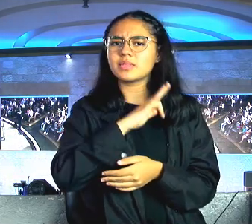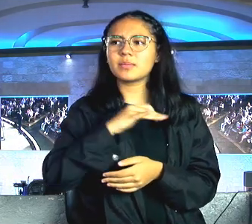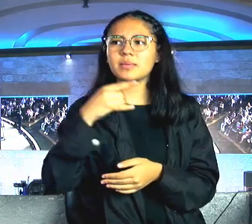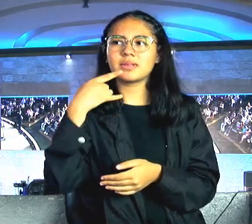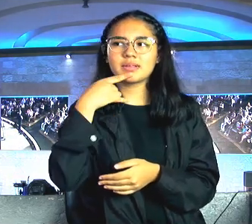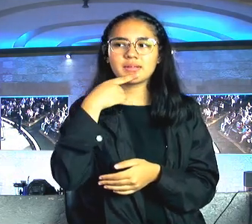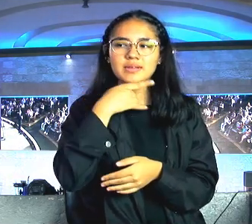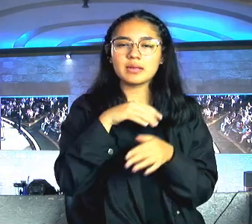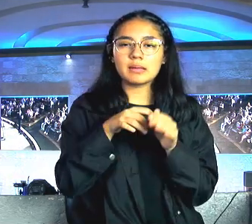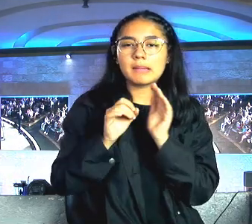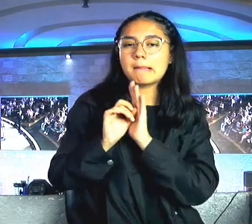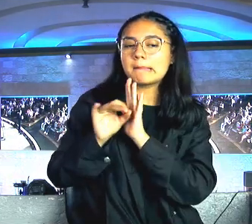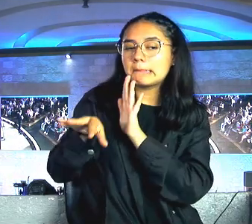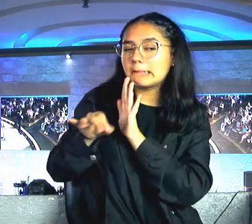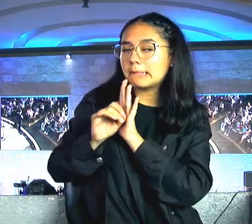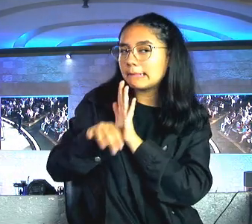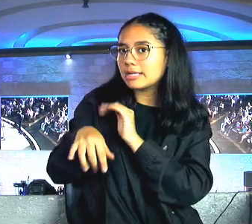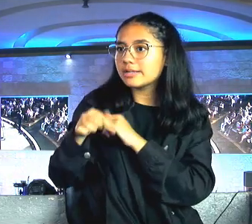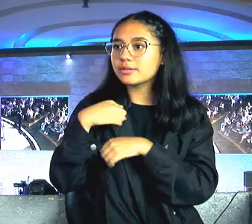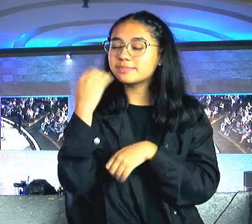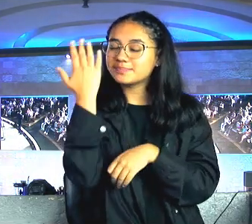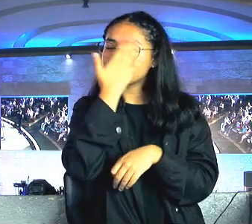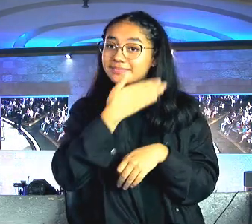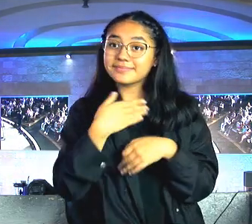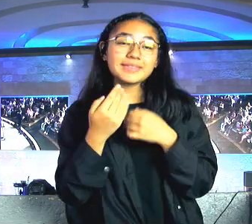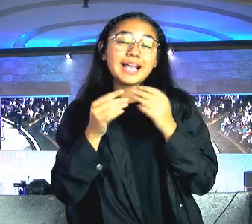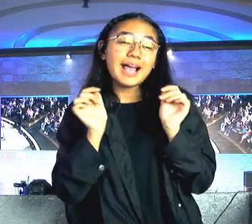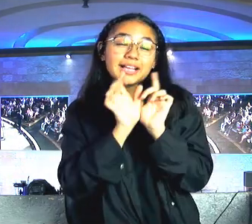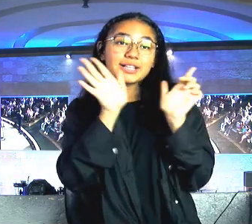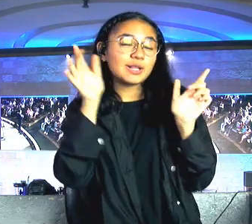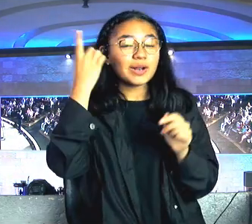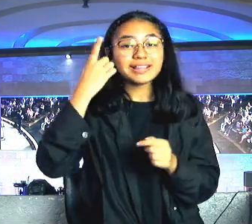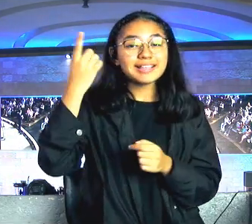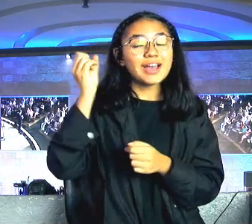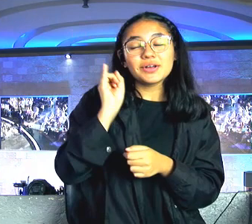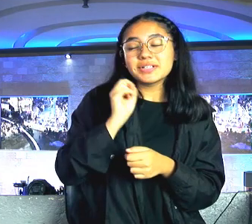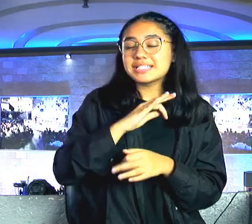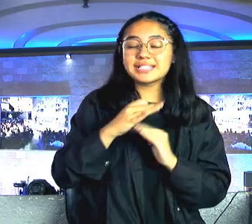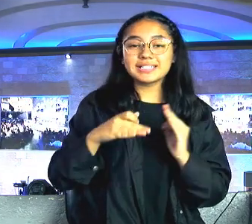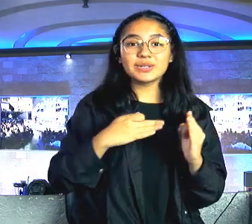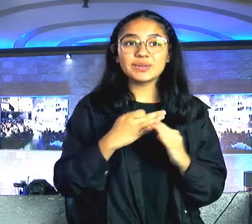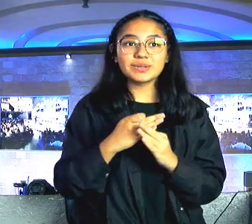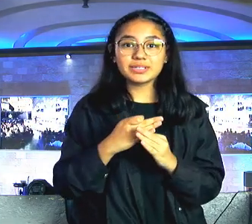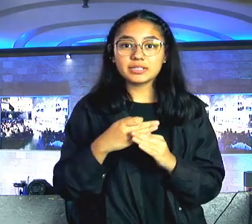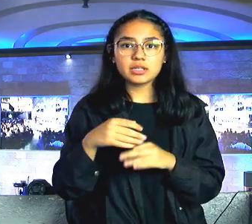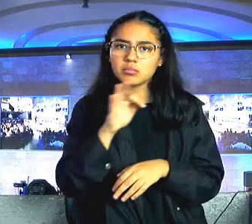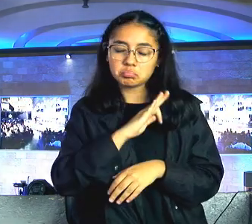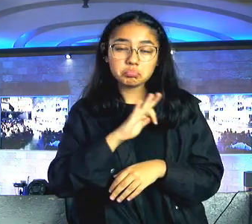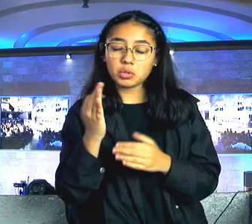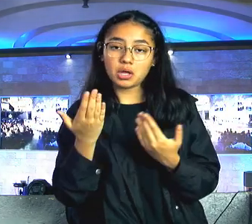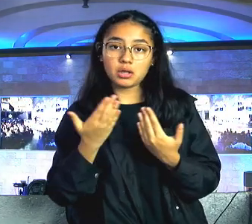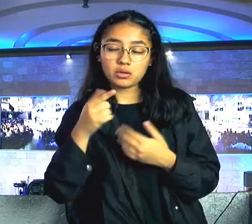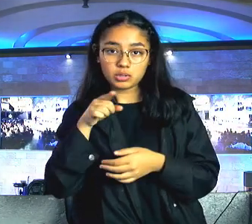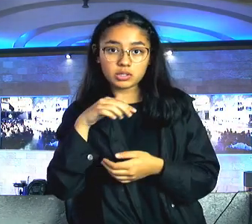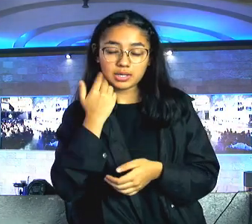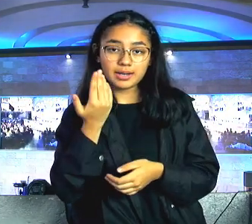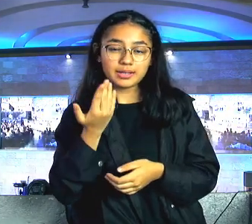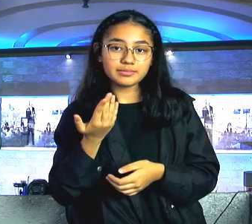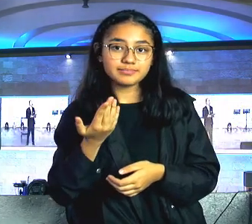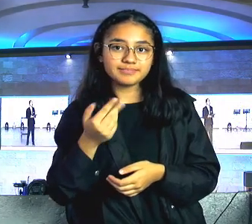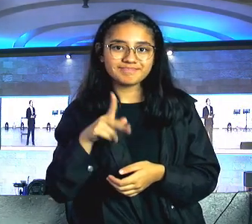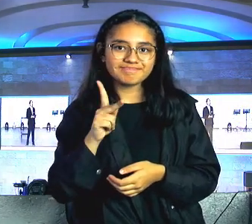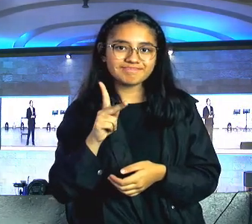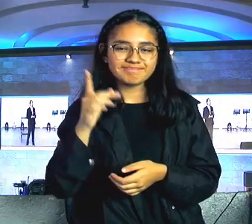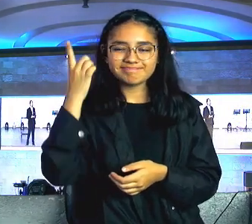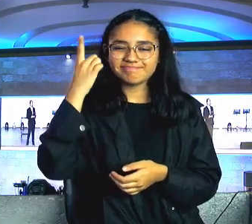voy a poner cara de buena gente, voy a decir gloria a Dios a toda la gente para que crean que soy cristiano. Puedes hacer lo que quieras, pero a Dios no lo